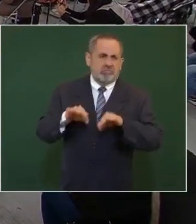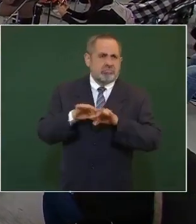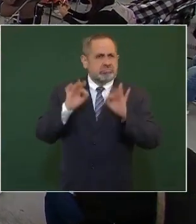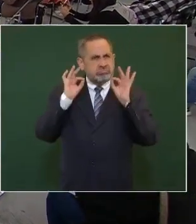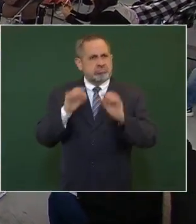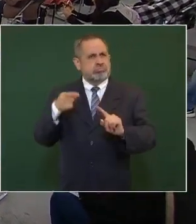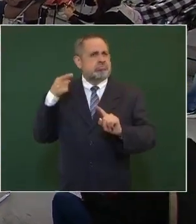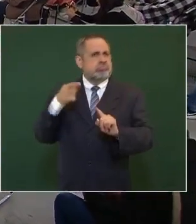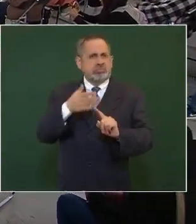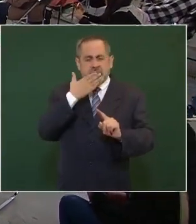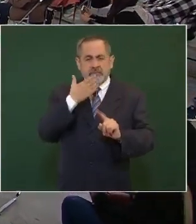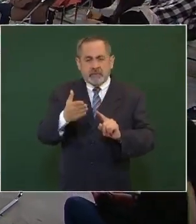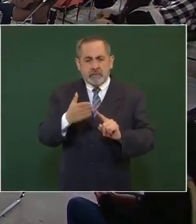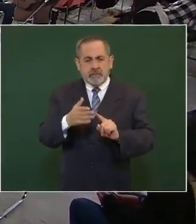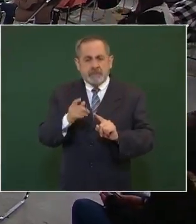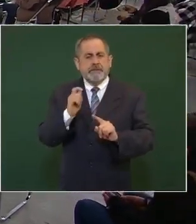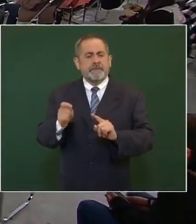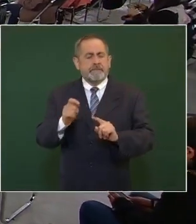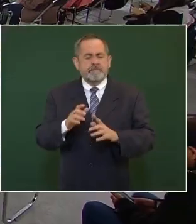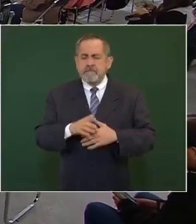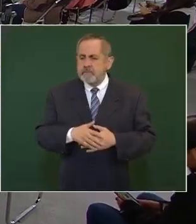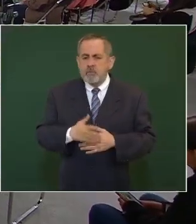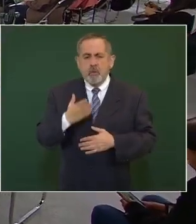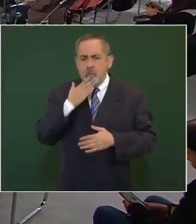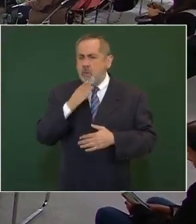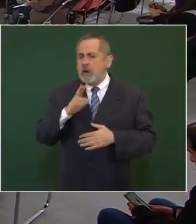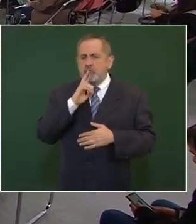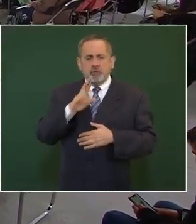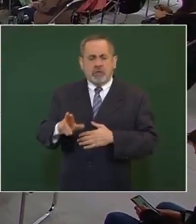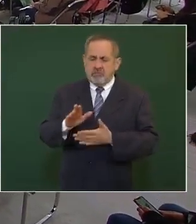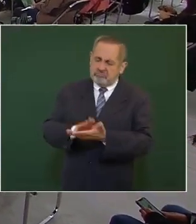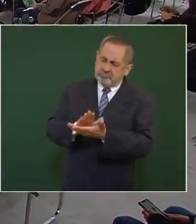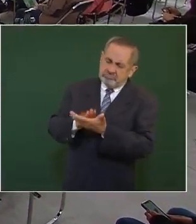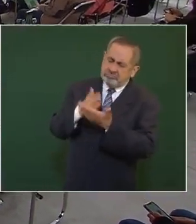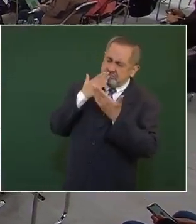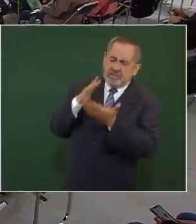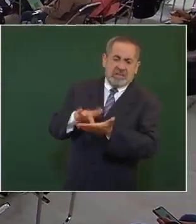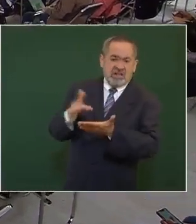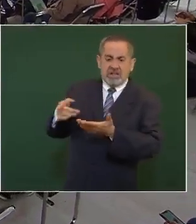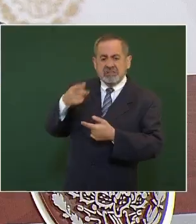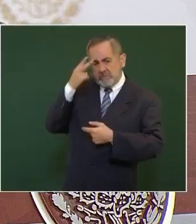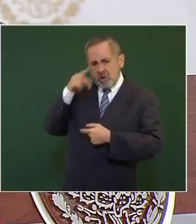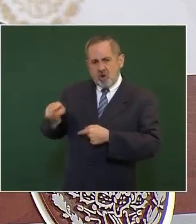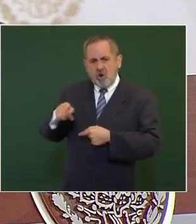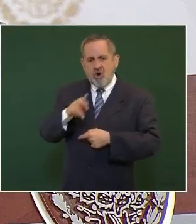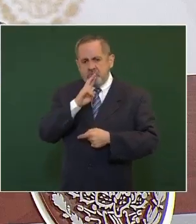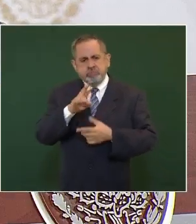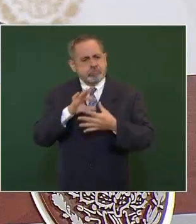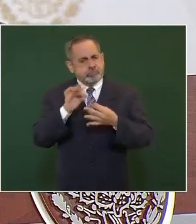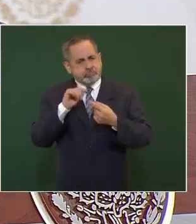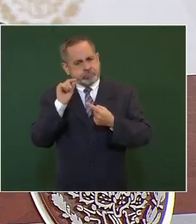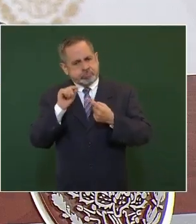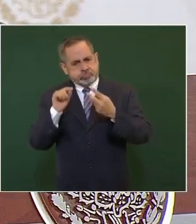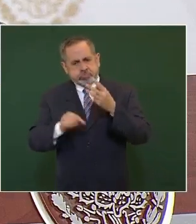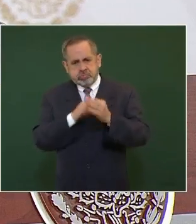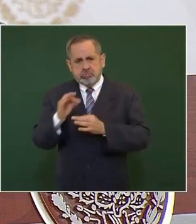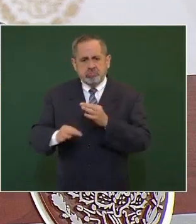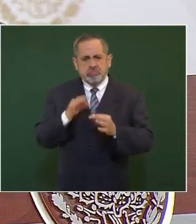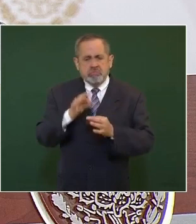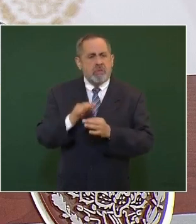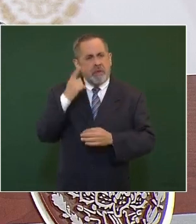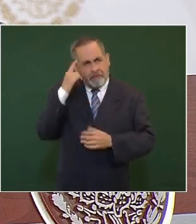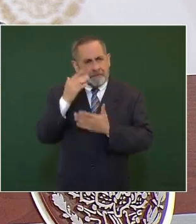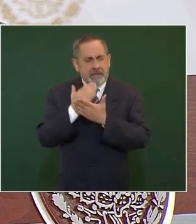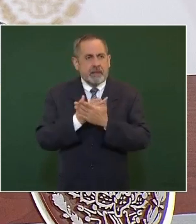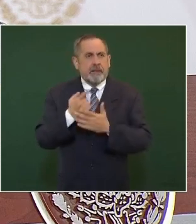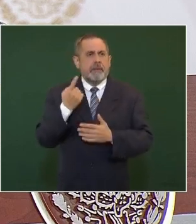se logró, se reconocieron los resultados, se agradeció mucho los resultados logrados por México en este periodo para reducir